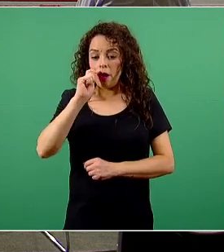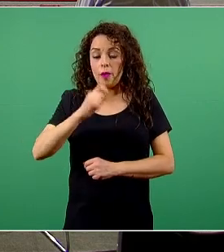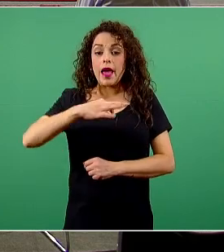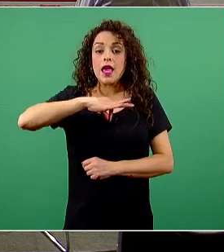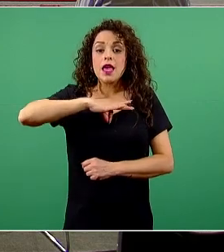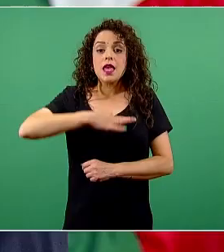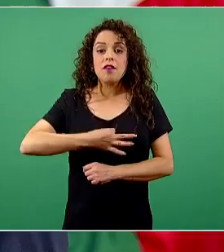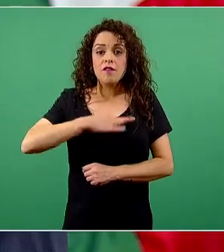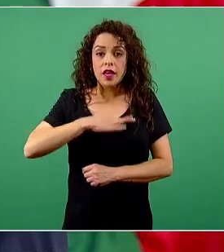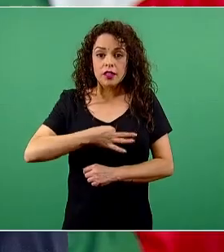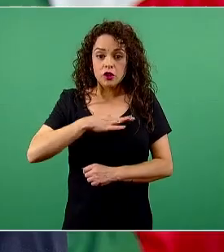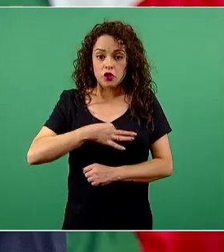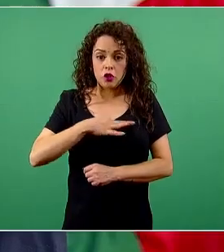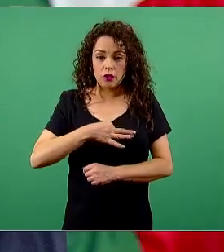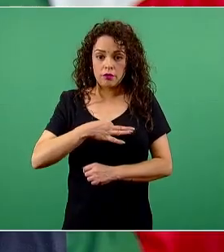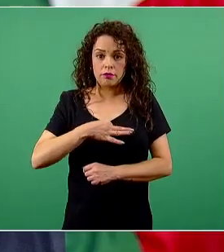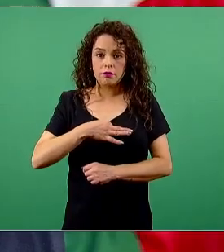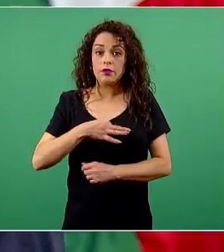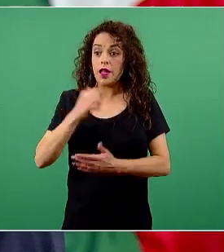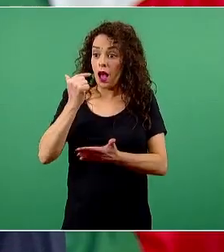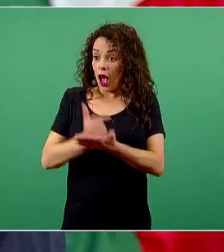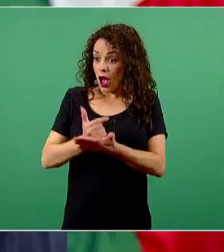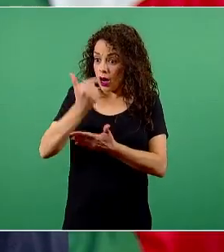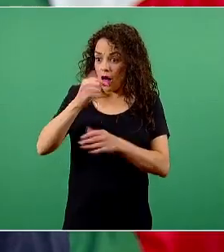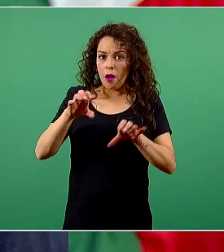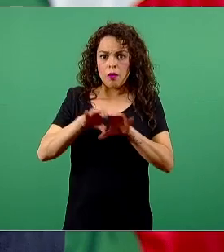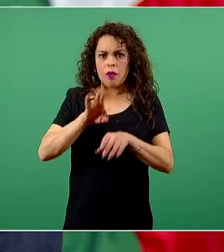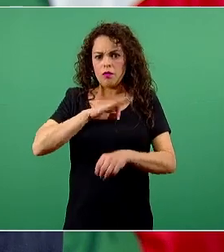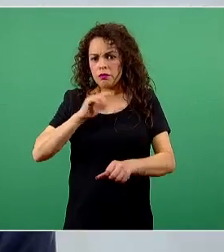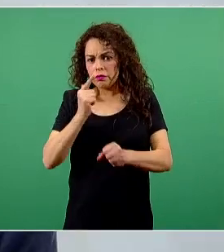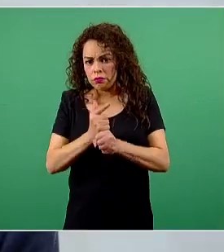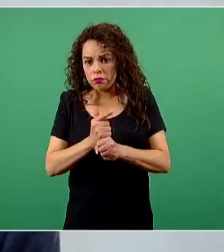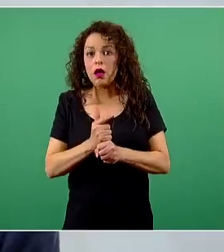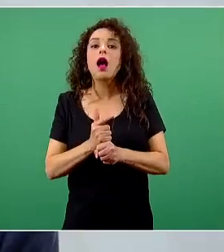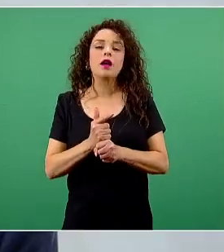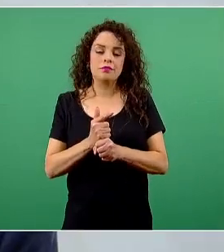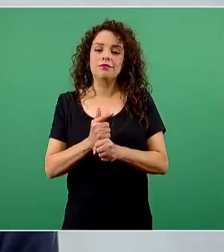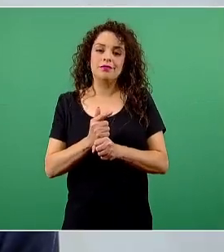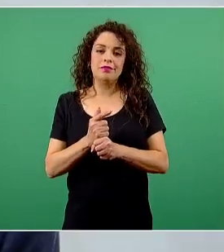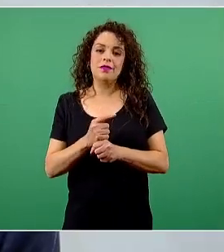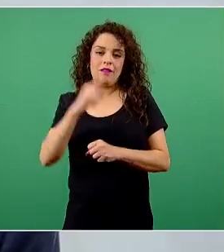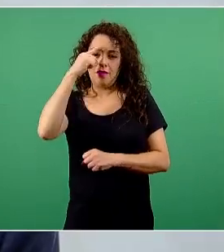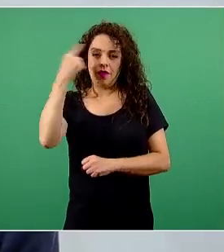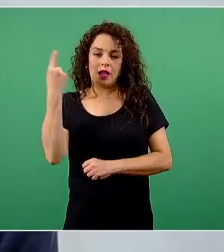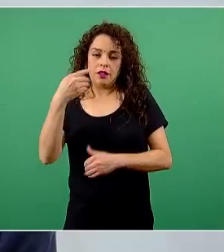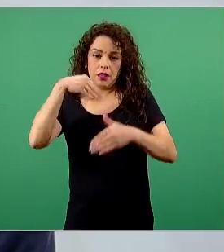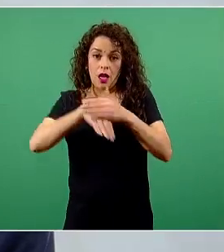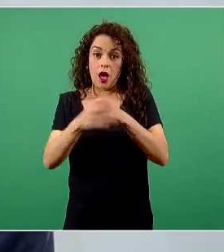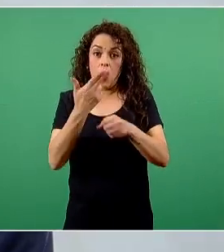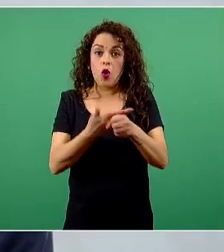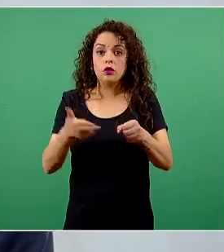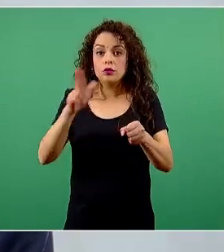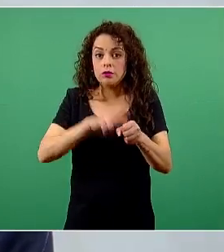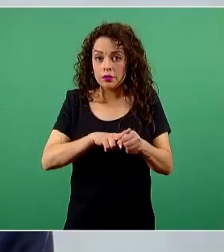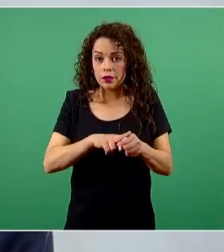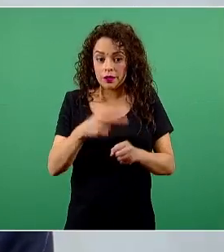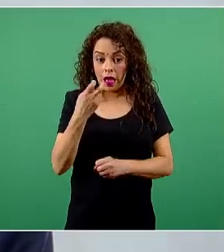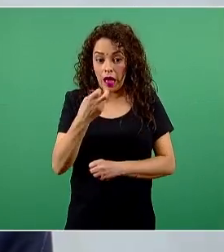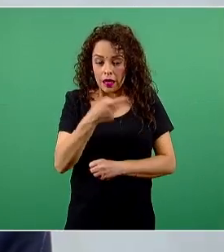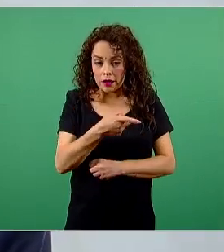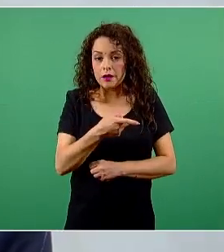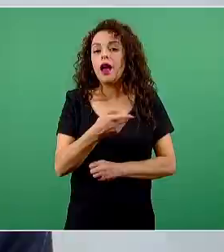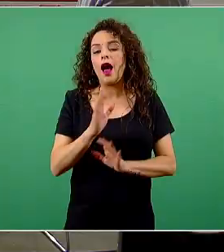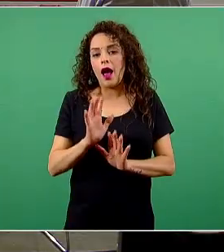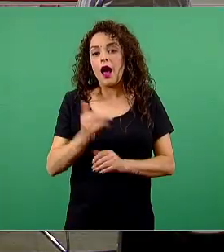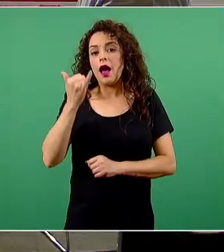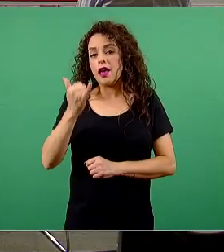la podemos ver a través de las hospitalizaciones o de las defunciones. Algo importante también que olvidé mencionar es que con